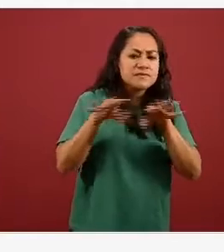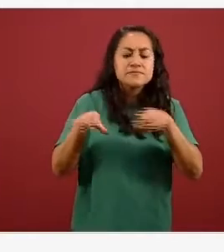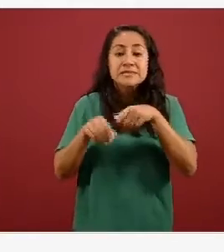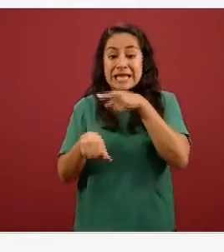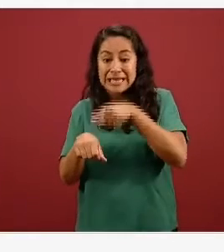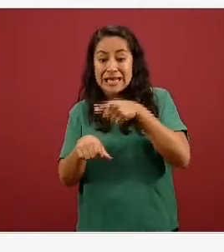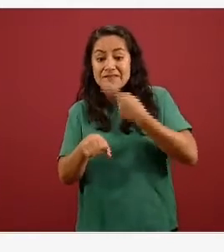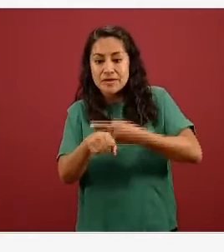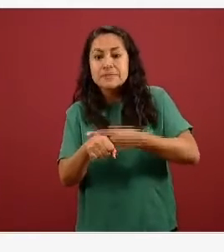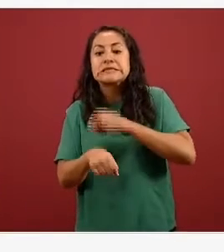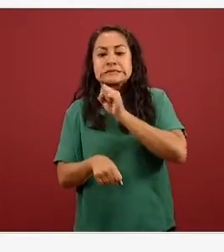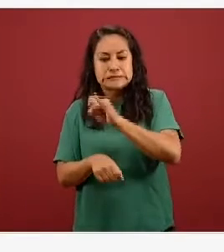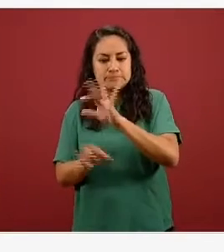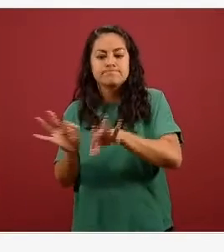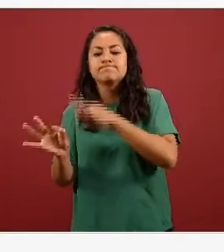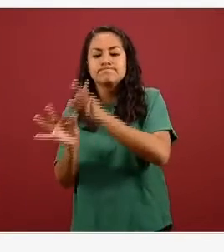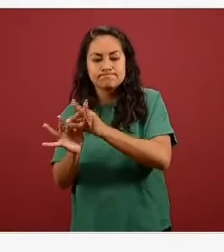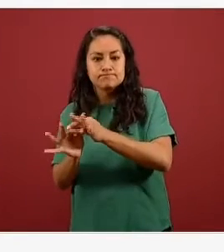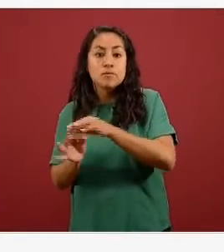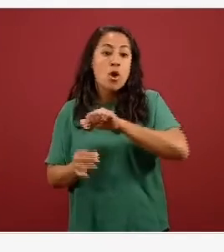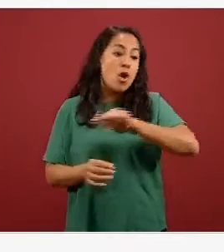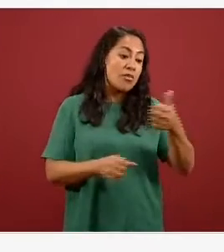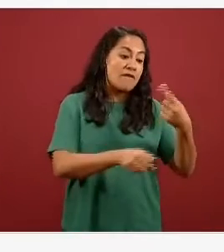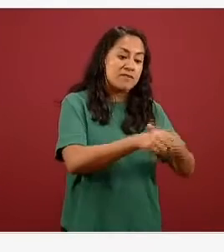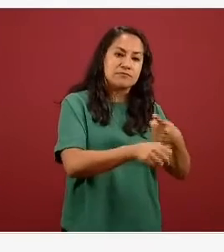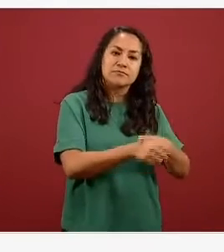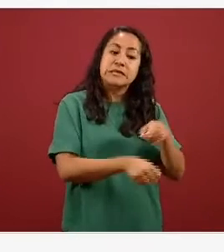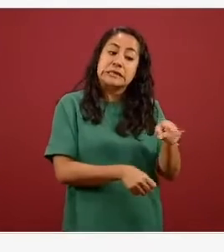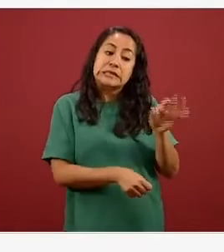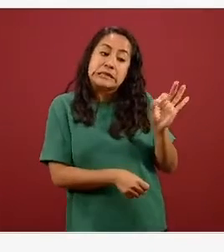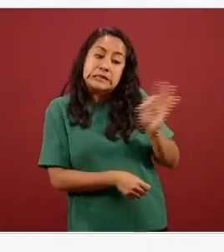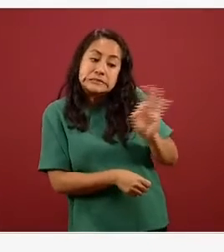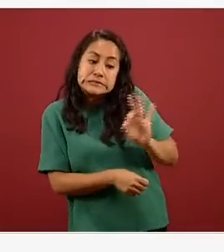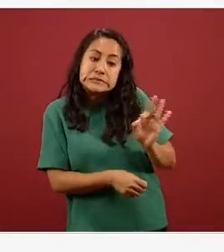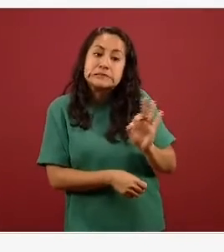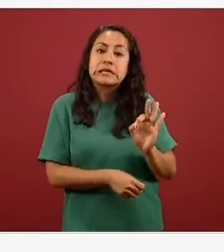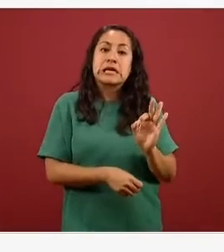tener siempre una visual de cuál es la tendencia, cómo se está